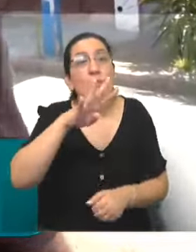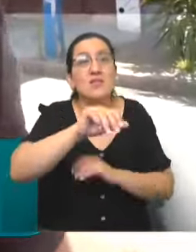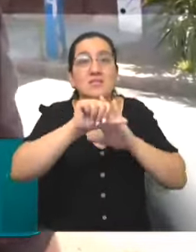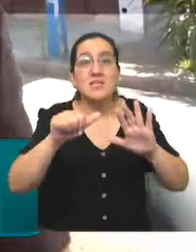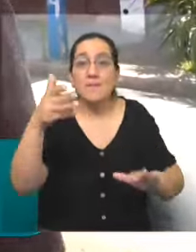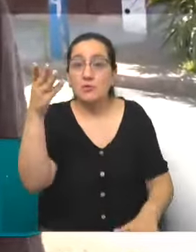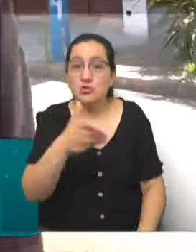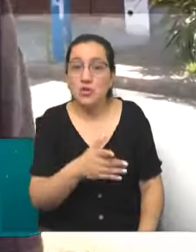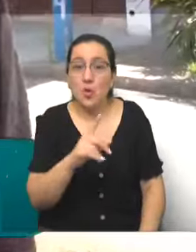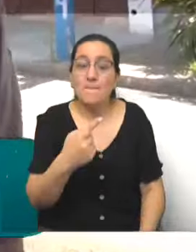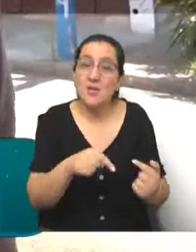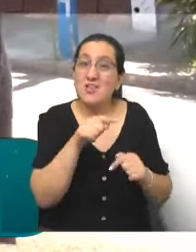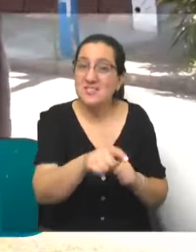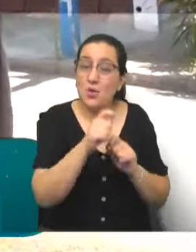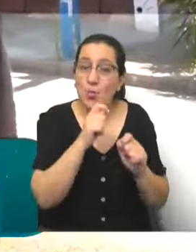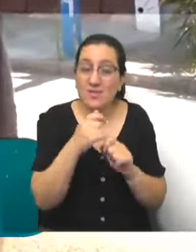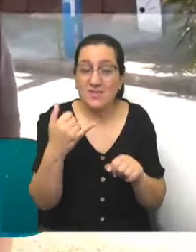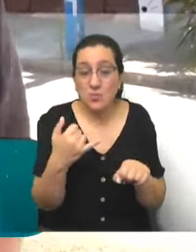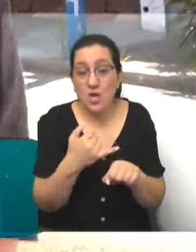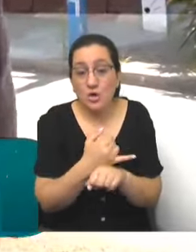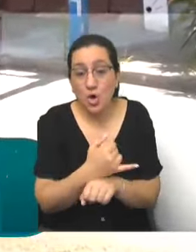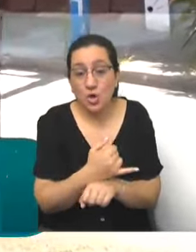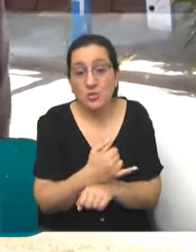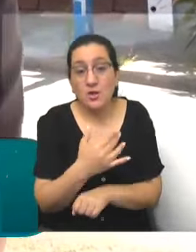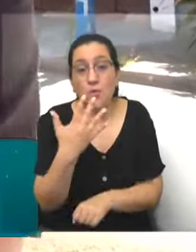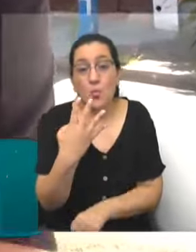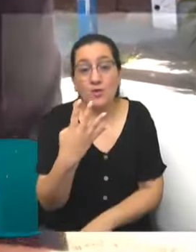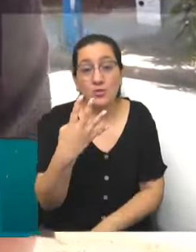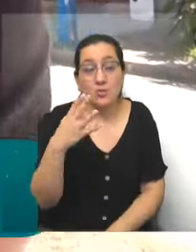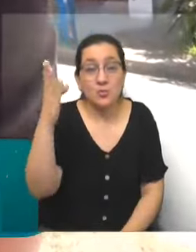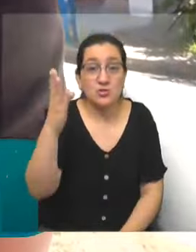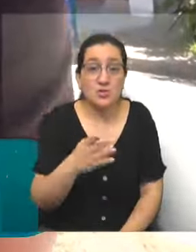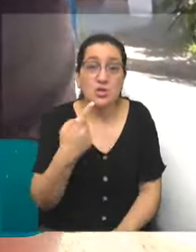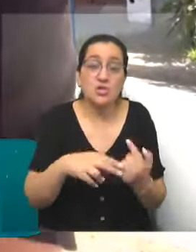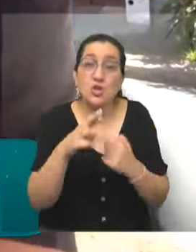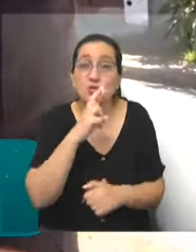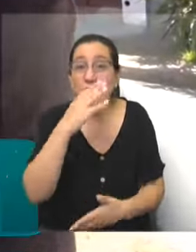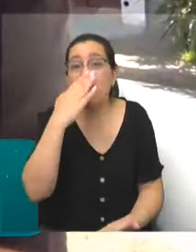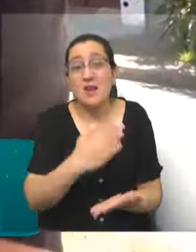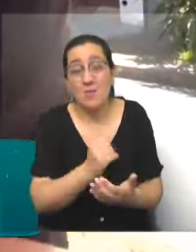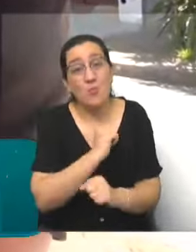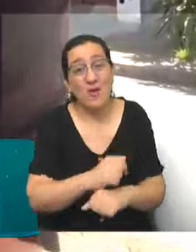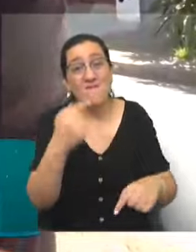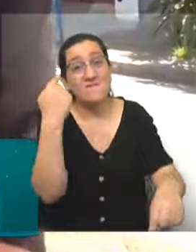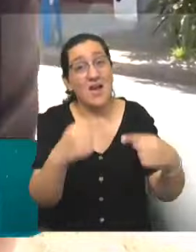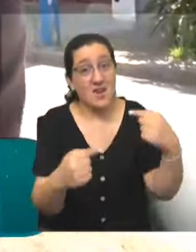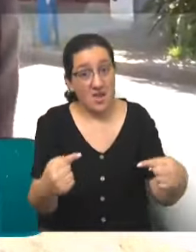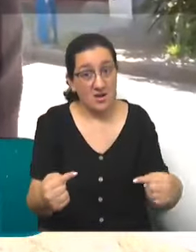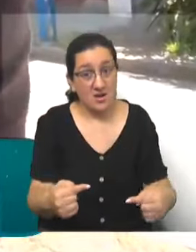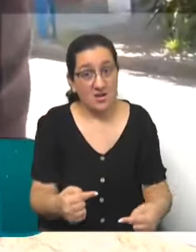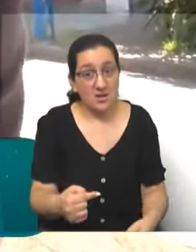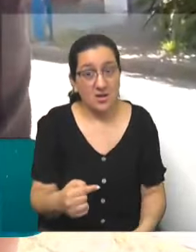46%, pero esa encuesta tiene un margen de error del 4%, los resultados finales pueden variar en un